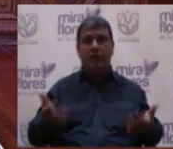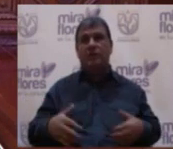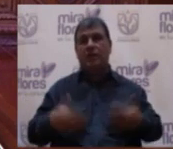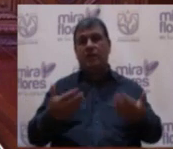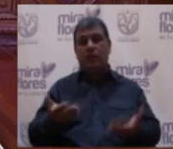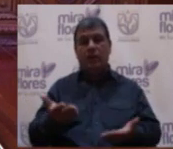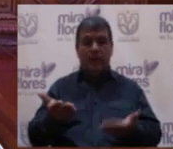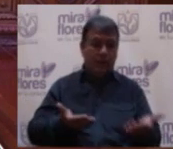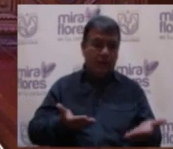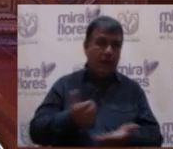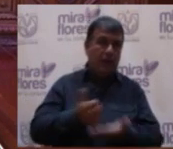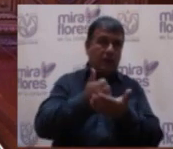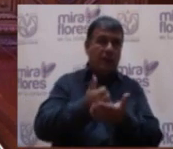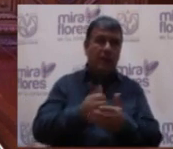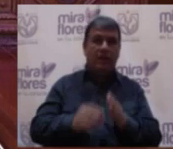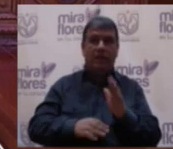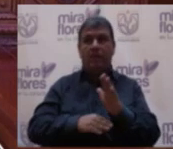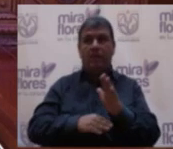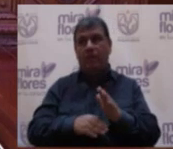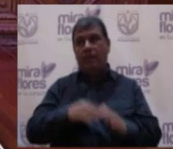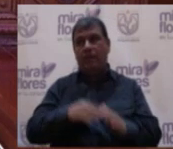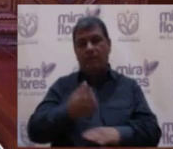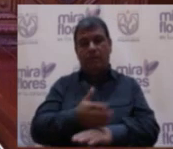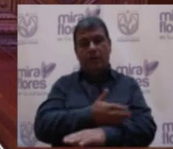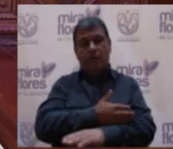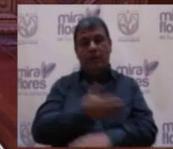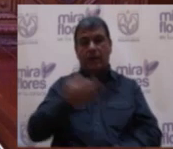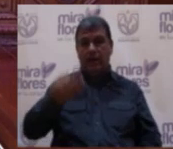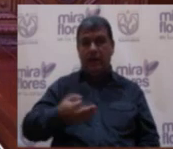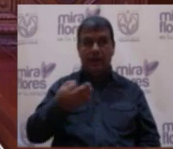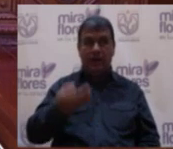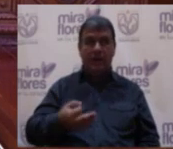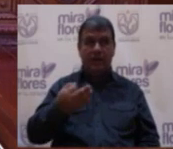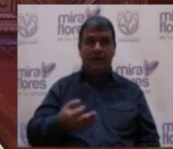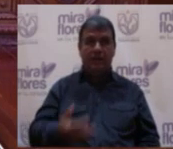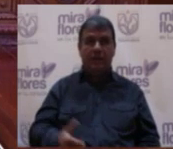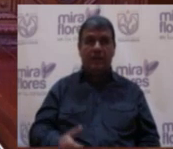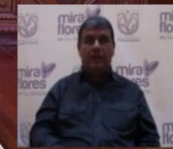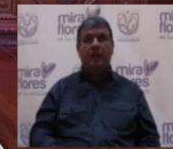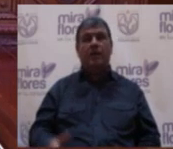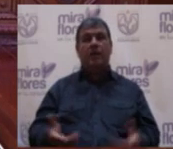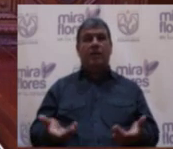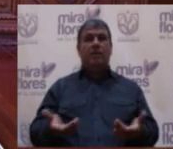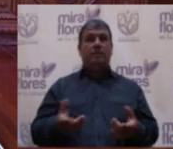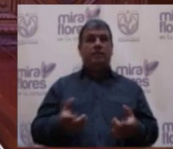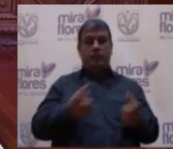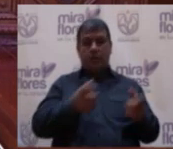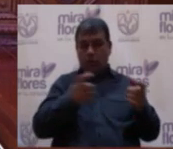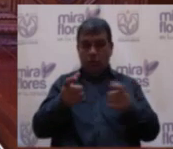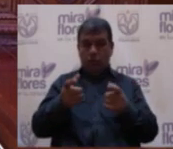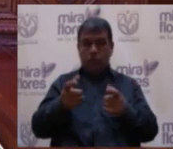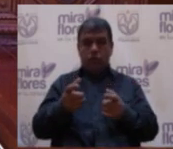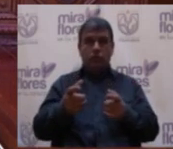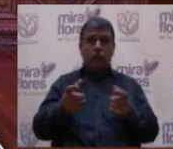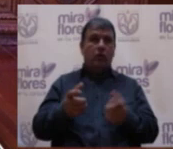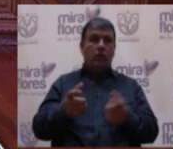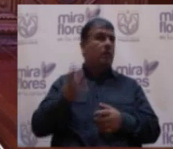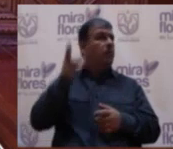puedan servir para mejorar la calidad de un control